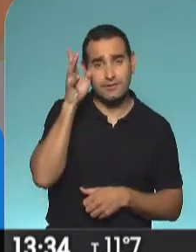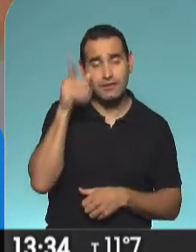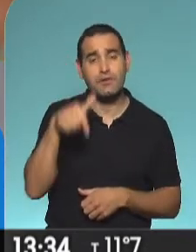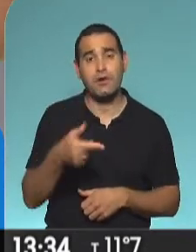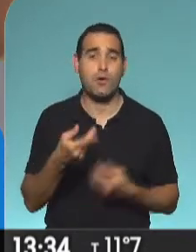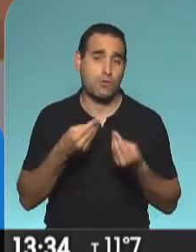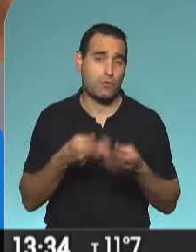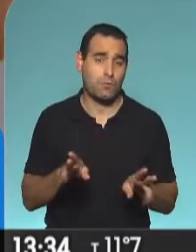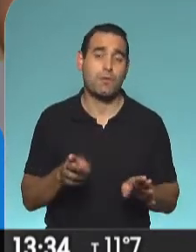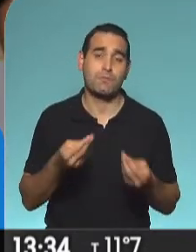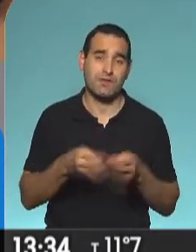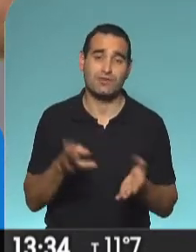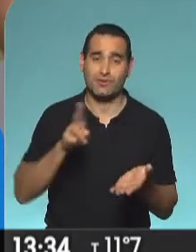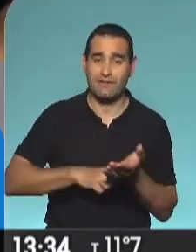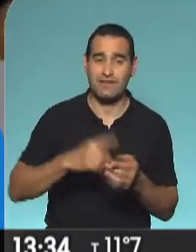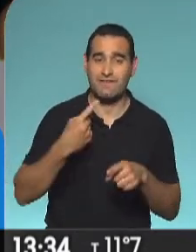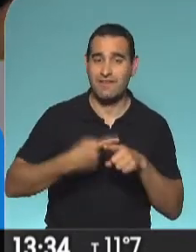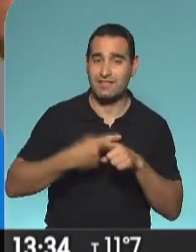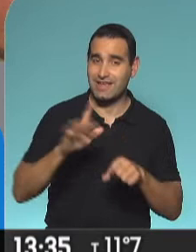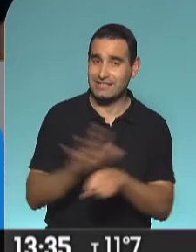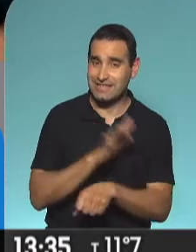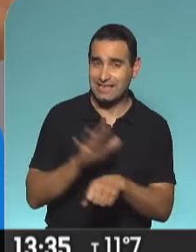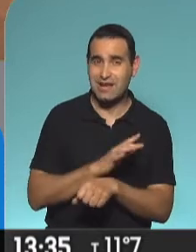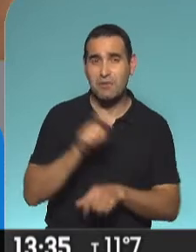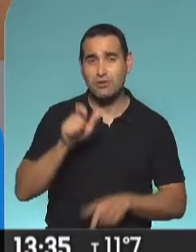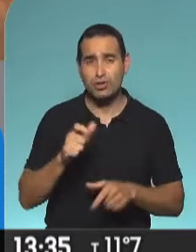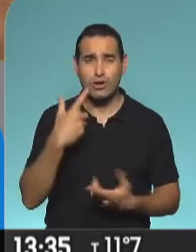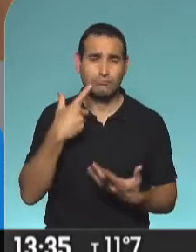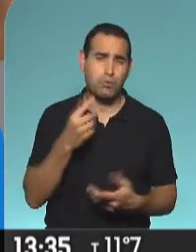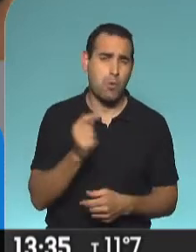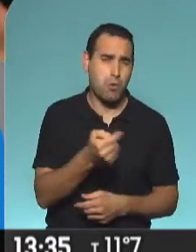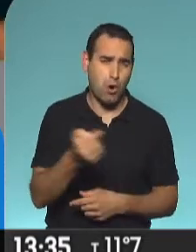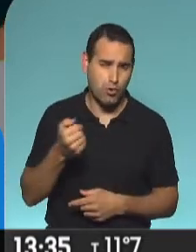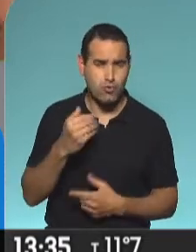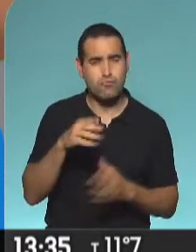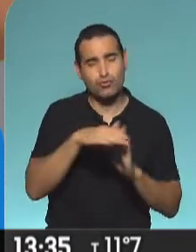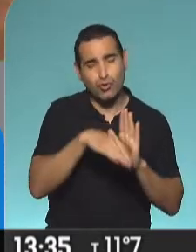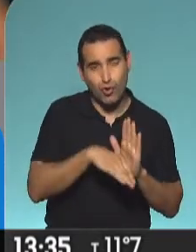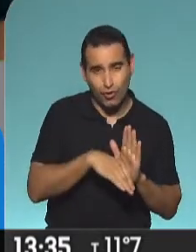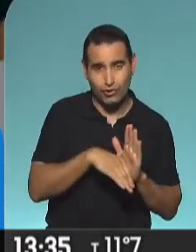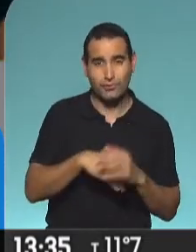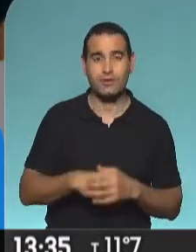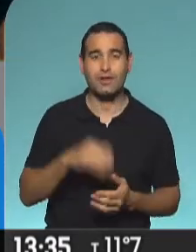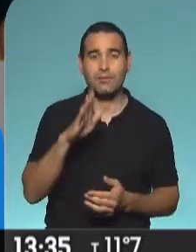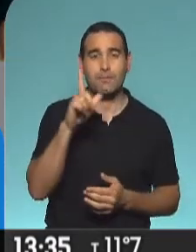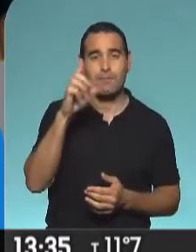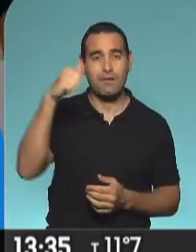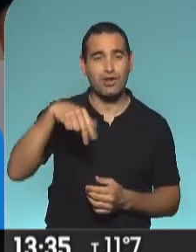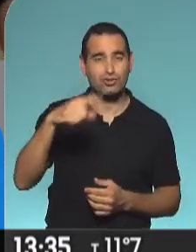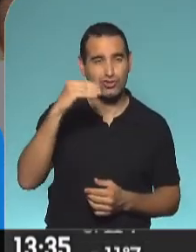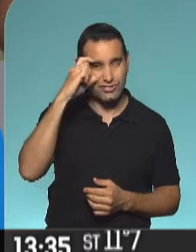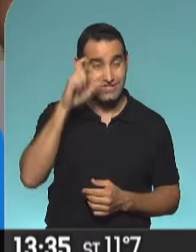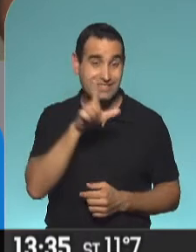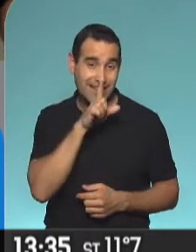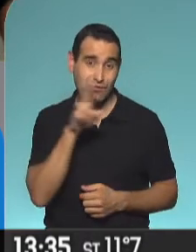Festival de Cine. Este se está realizando con muy pocas figuras, con protocolo, con homenajes. Cate Blanchett es la presidenta del